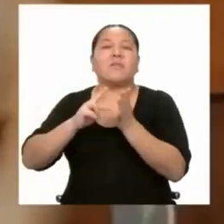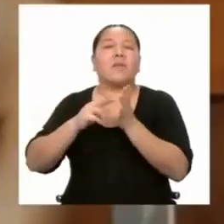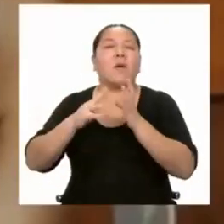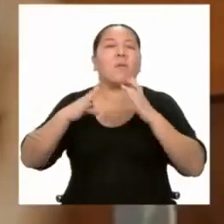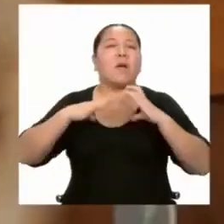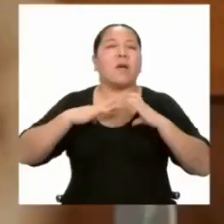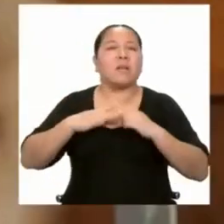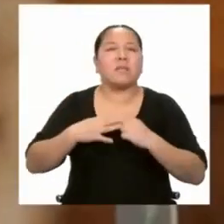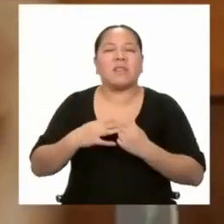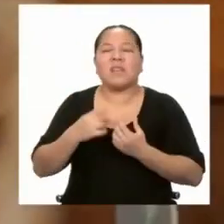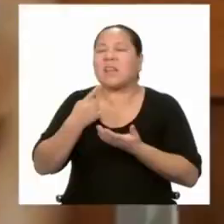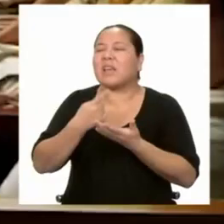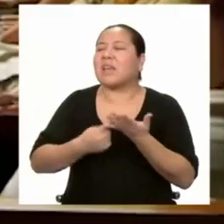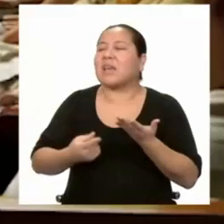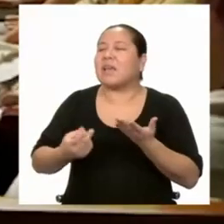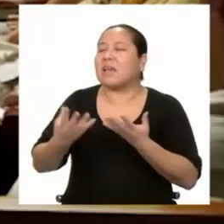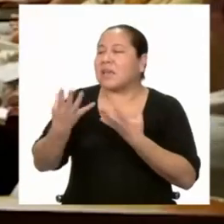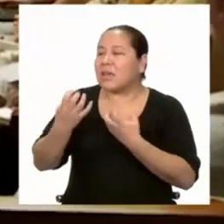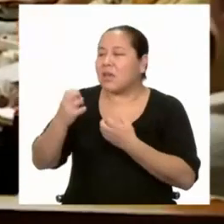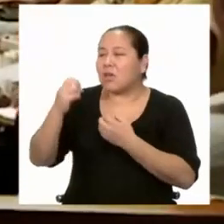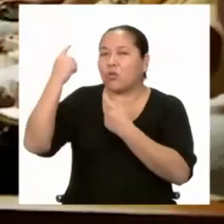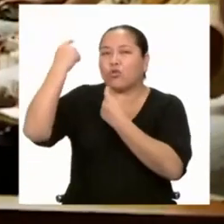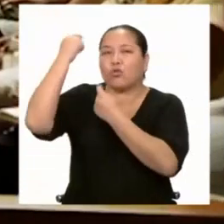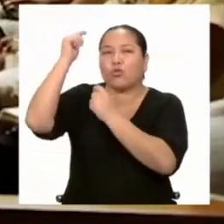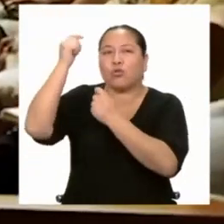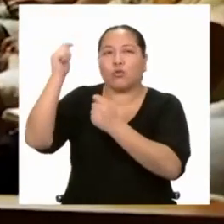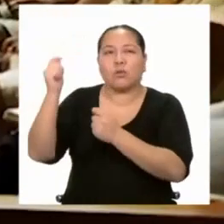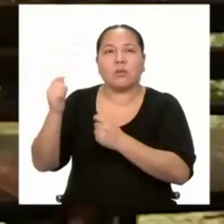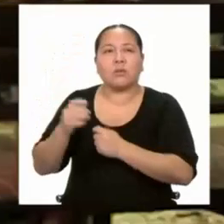cosa quiere un turista.